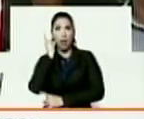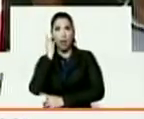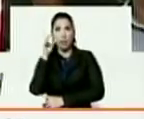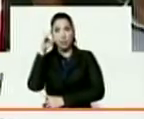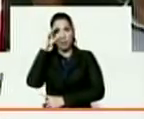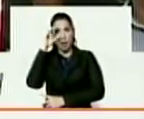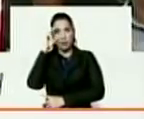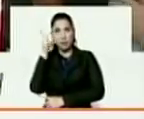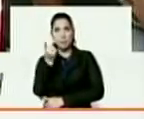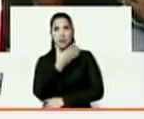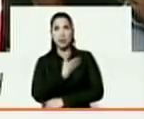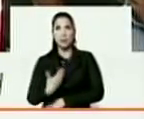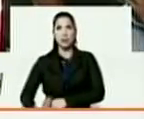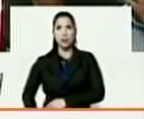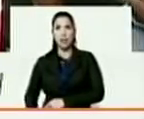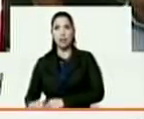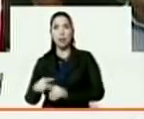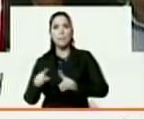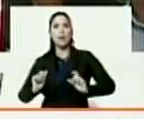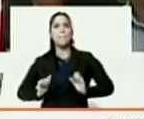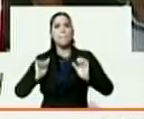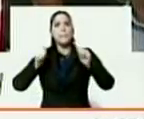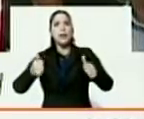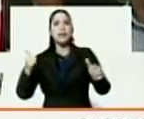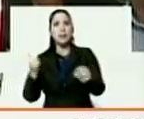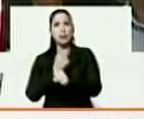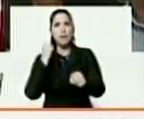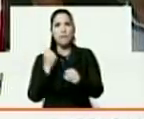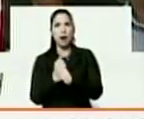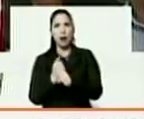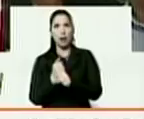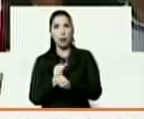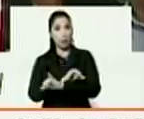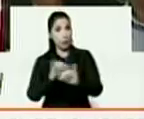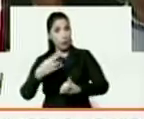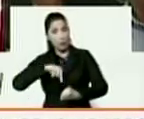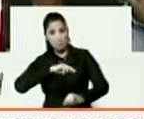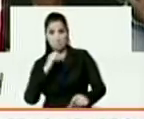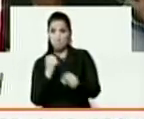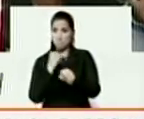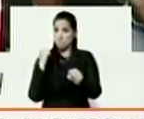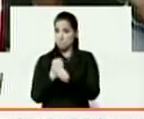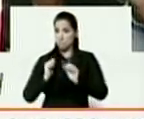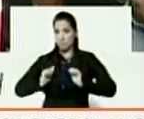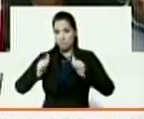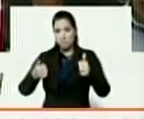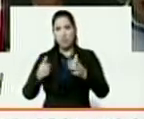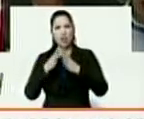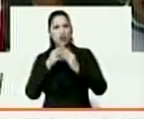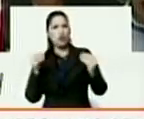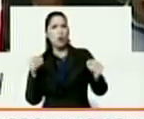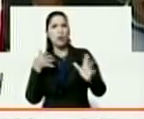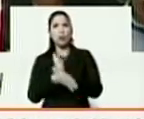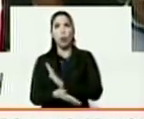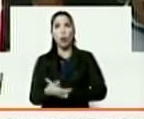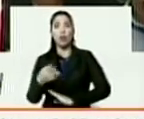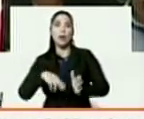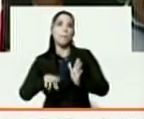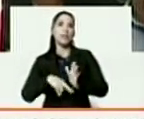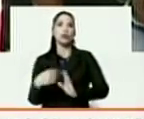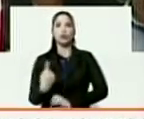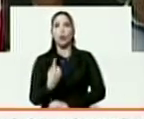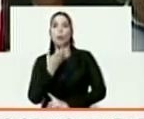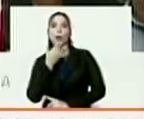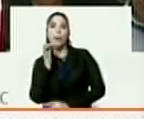vicepresidente para comenzar a trabajar y ya estamos trabajando en todos los referentes pero te repito que no es sólo